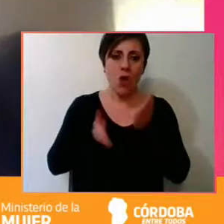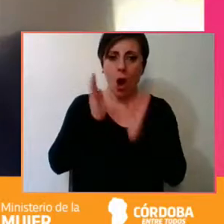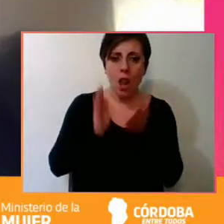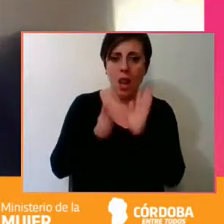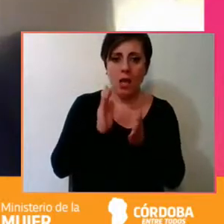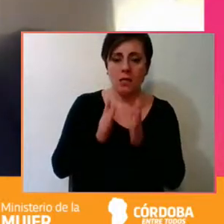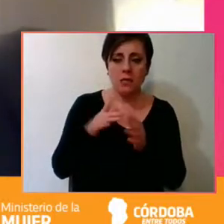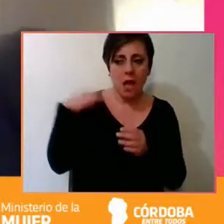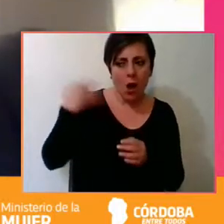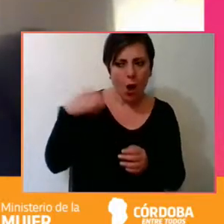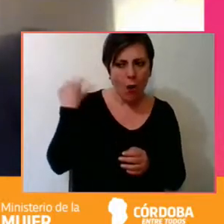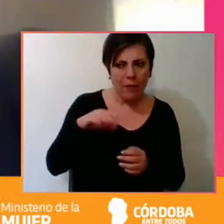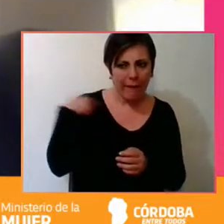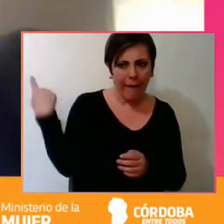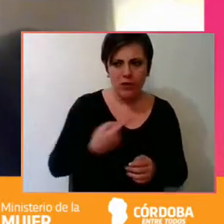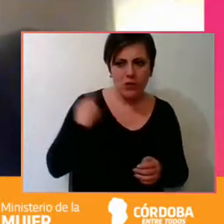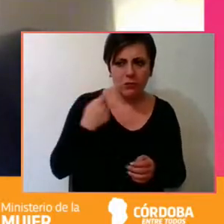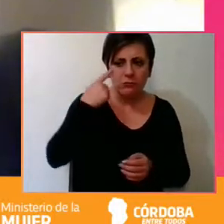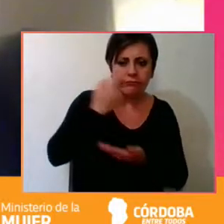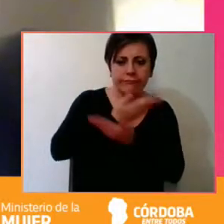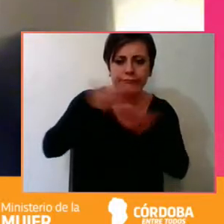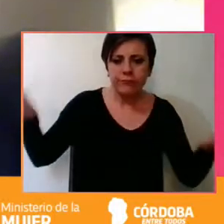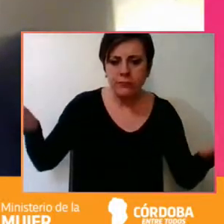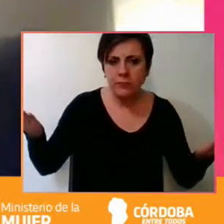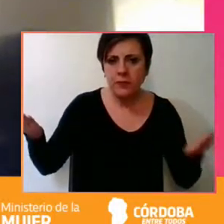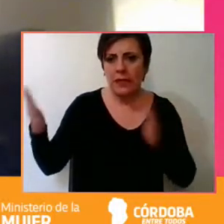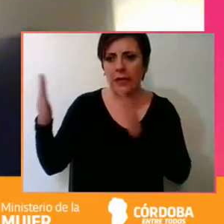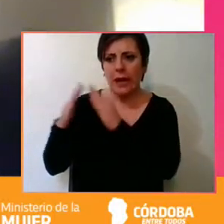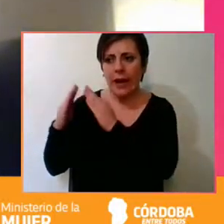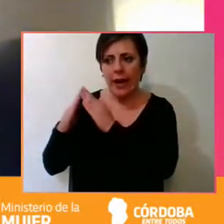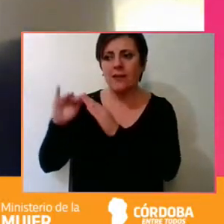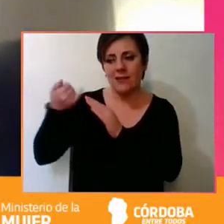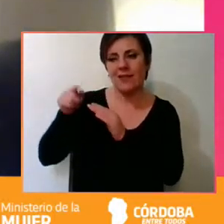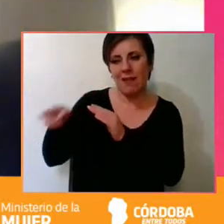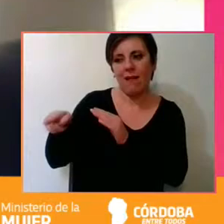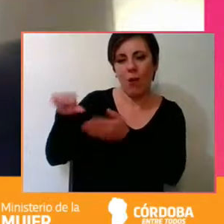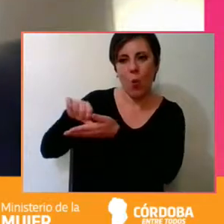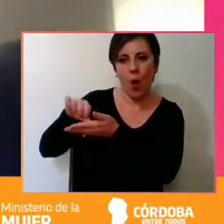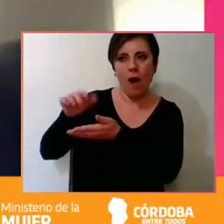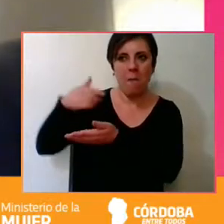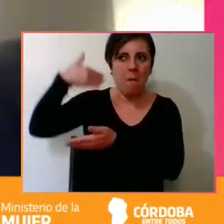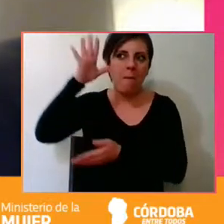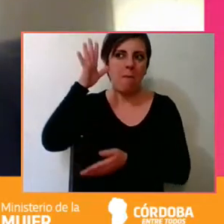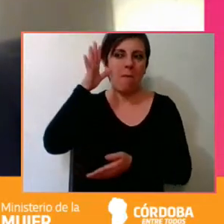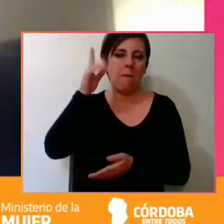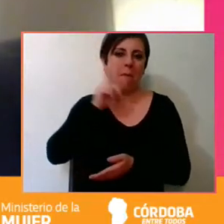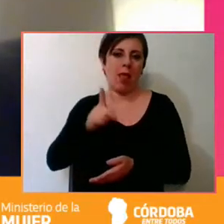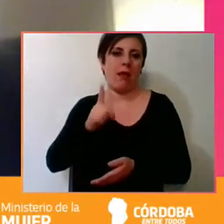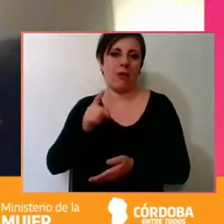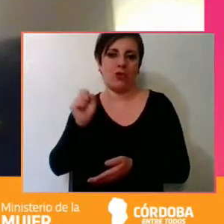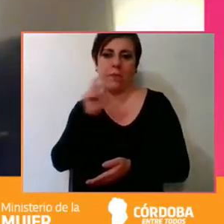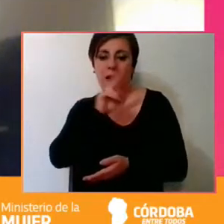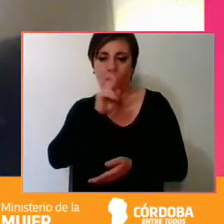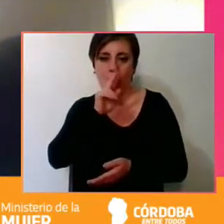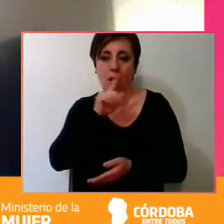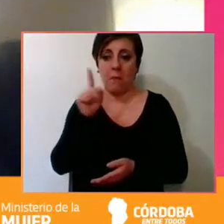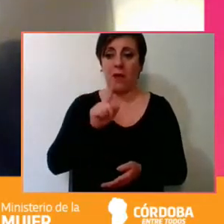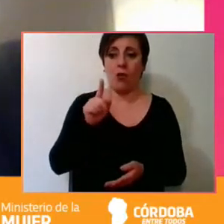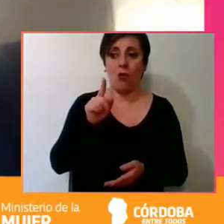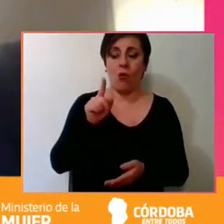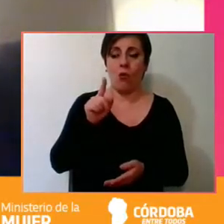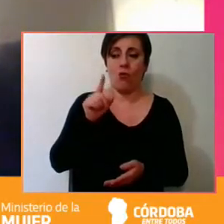obliga a evidenciar que la casa, que el hogar, sin duda es el lugar más peligroso para la mujer, pero no solo es el